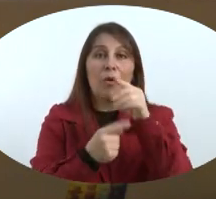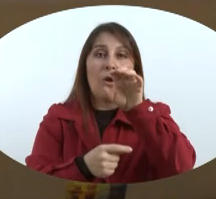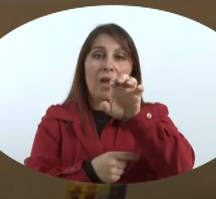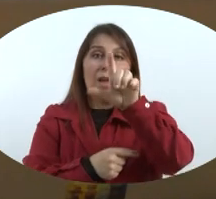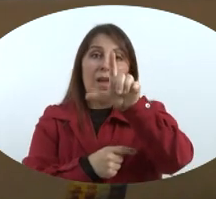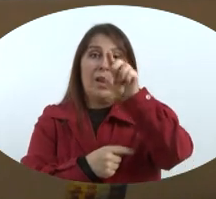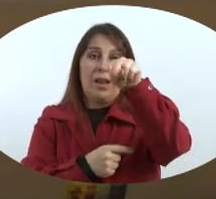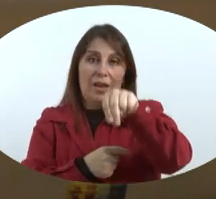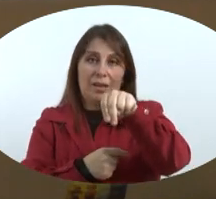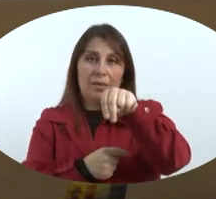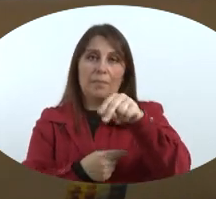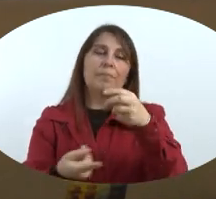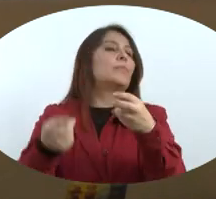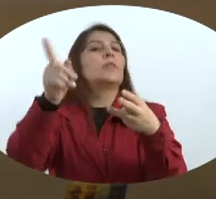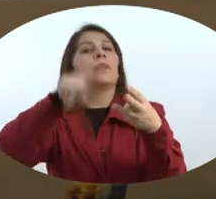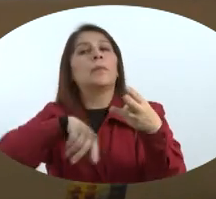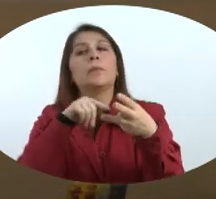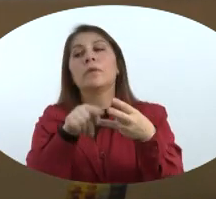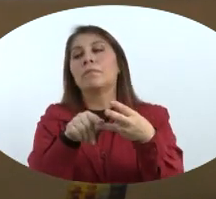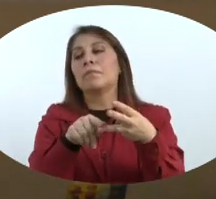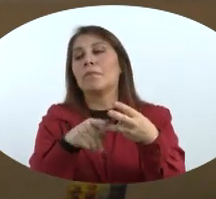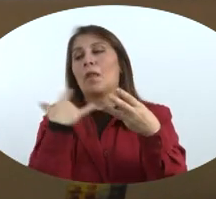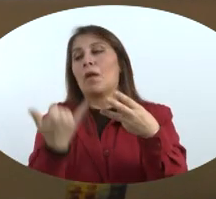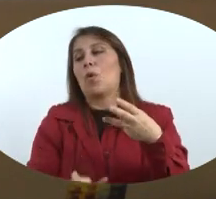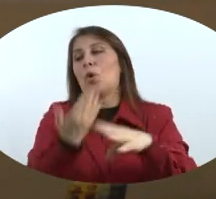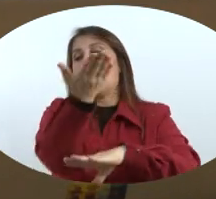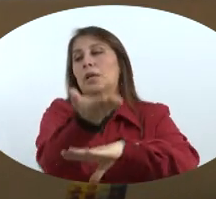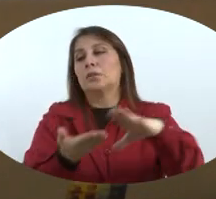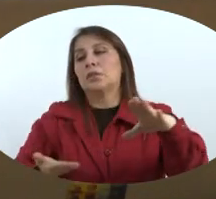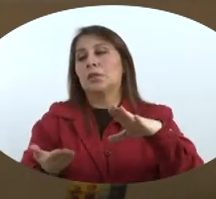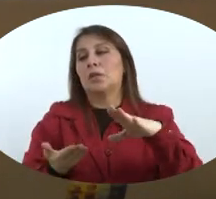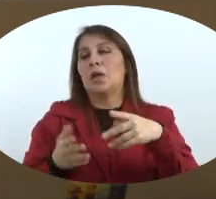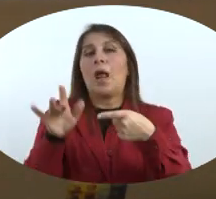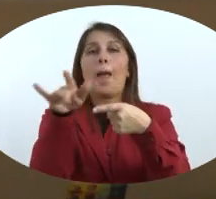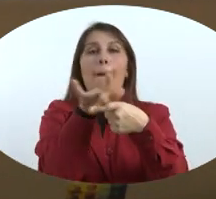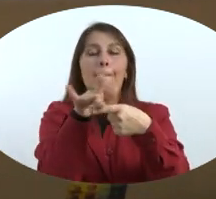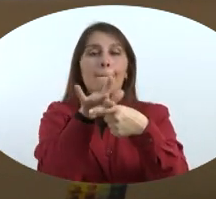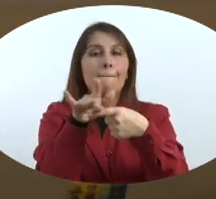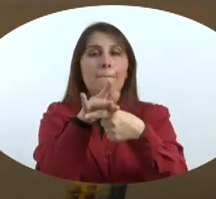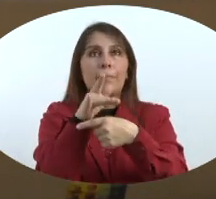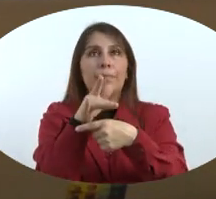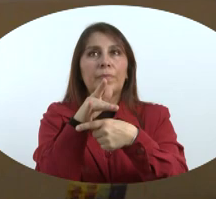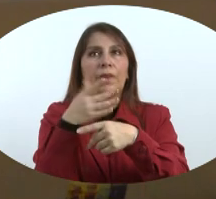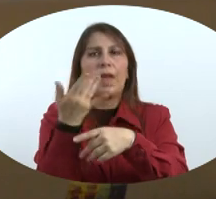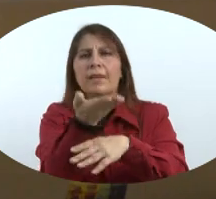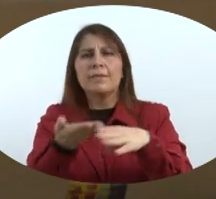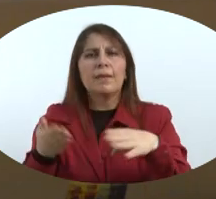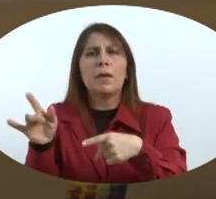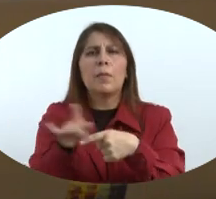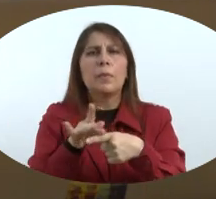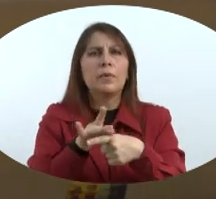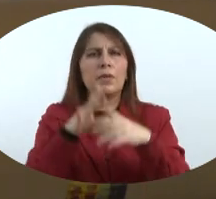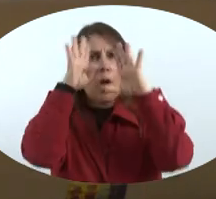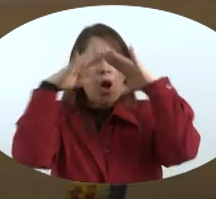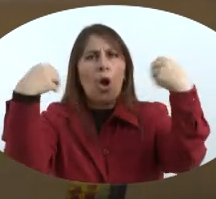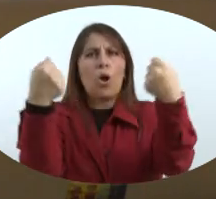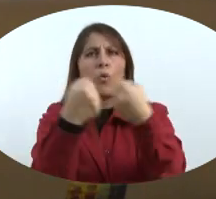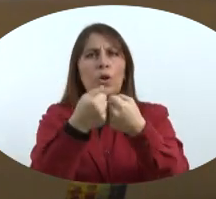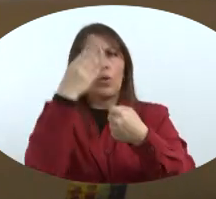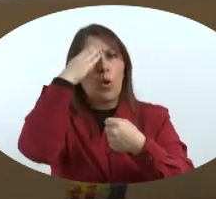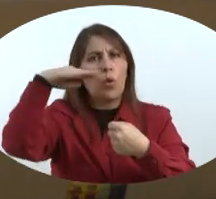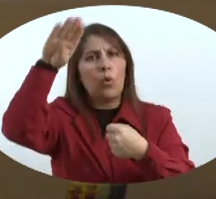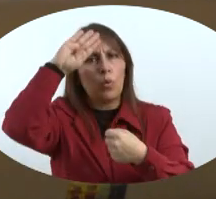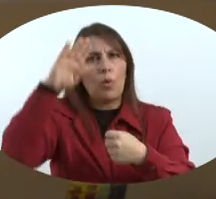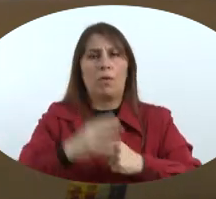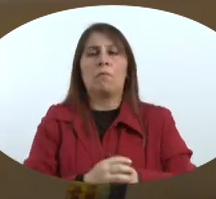también en este momento de exigir la implementación tal y cual como se firmó el acuerdo en la habana